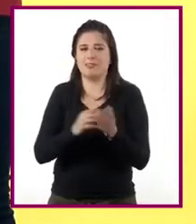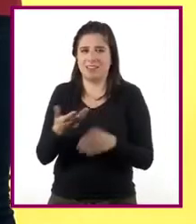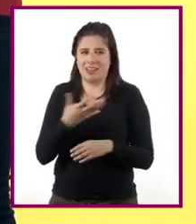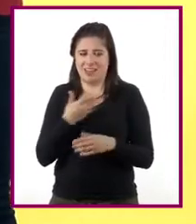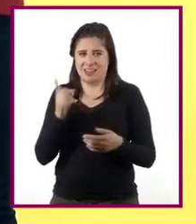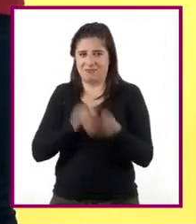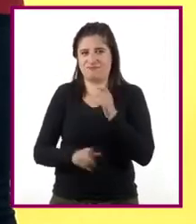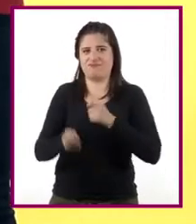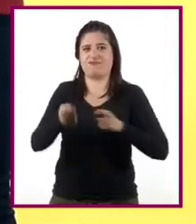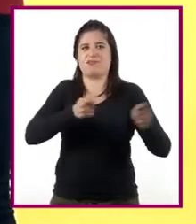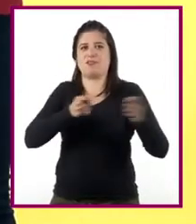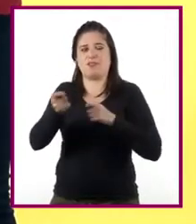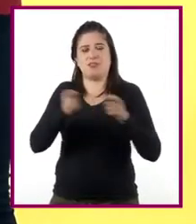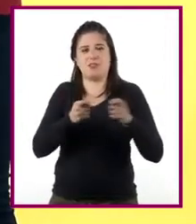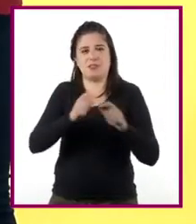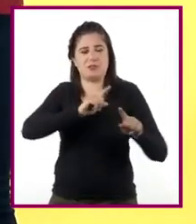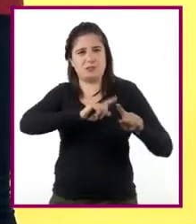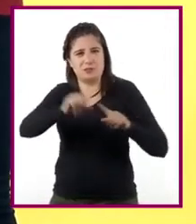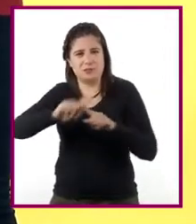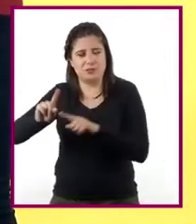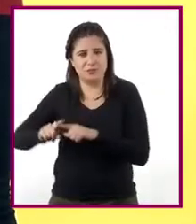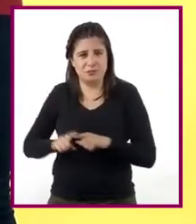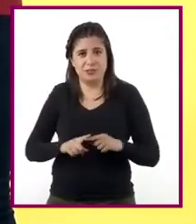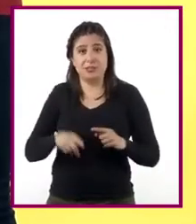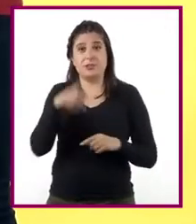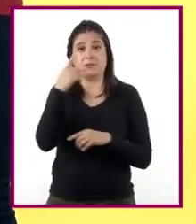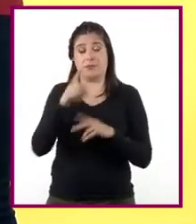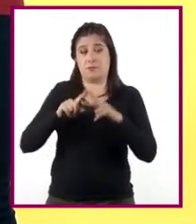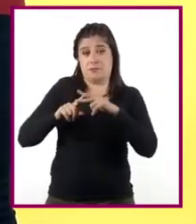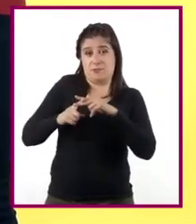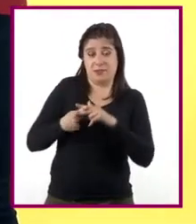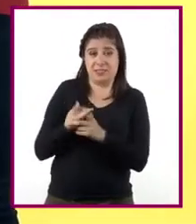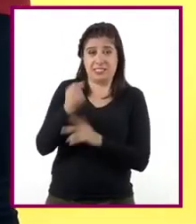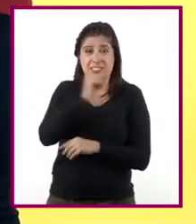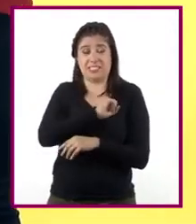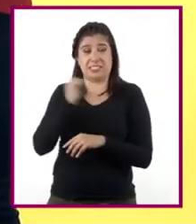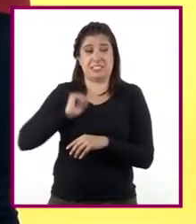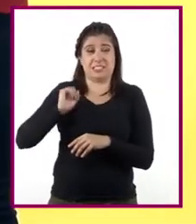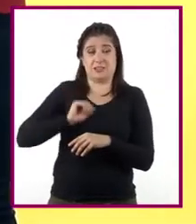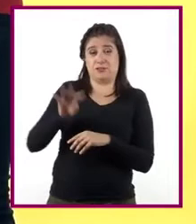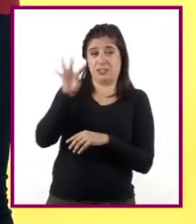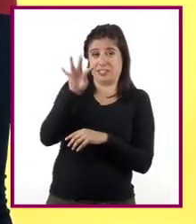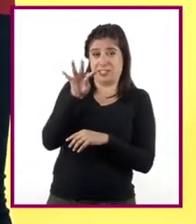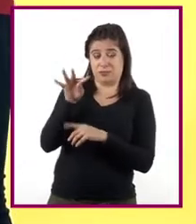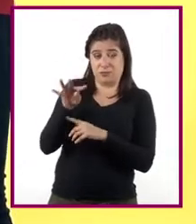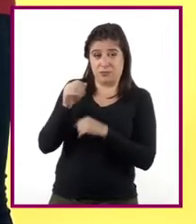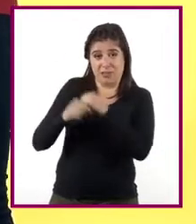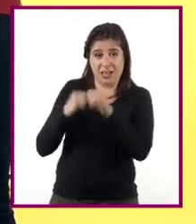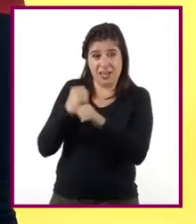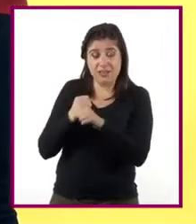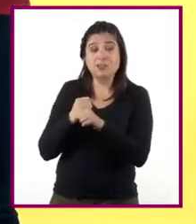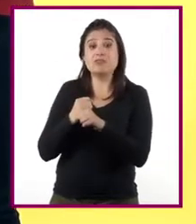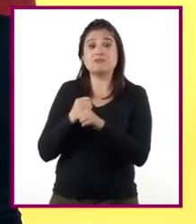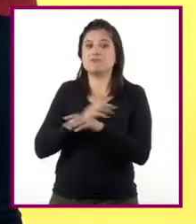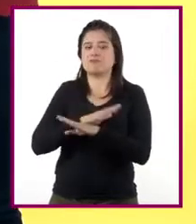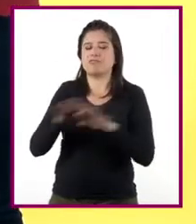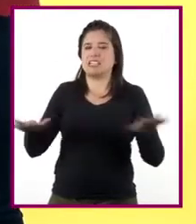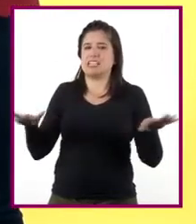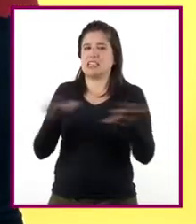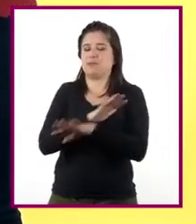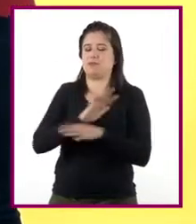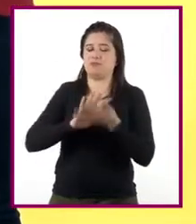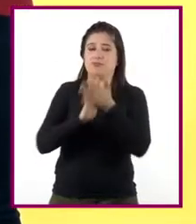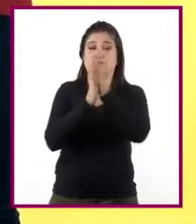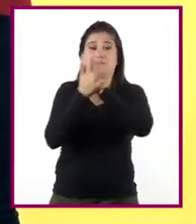el control de varias regiones del mundo, pero a principios del siglo XIX su situación dio un giro radical, pues perdió